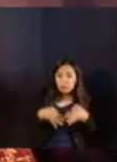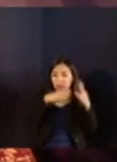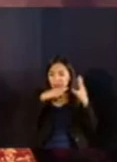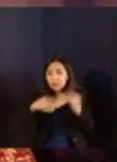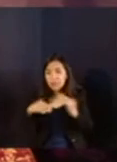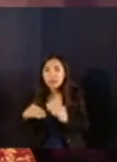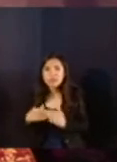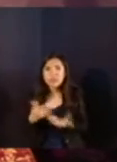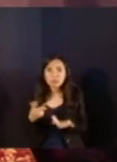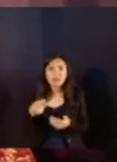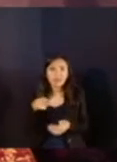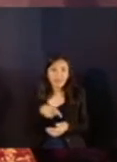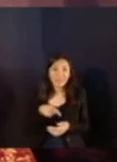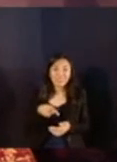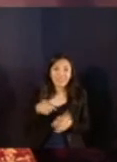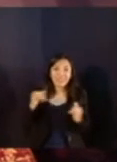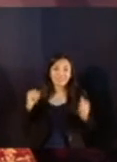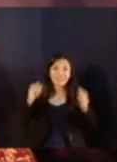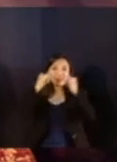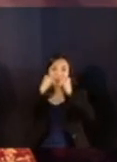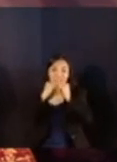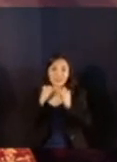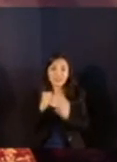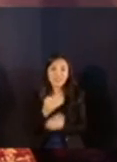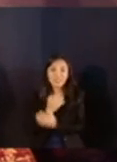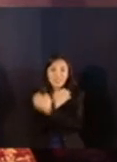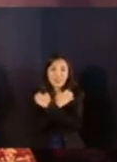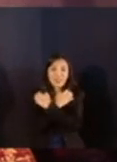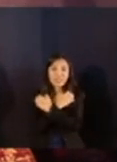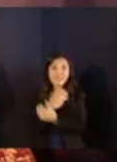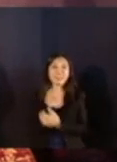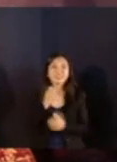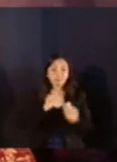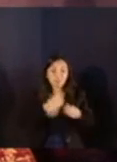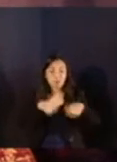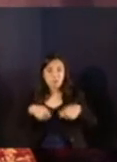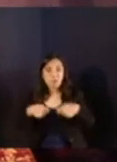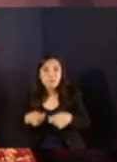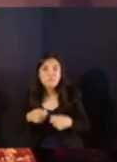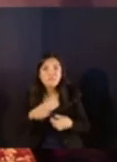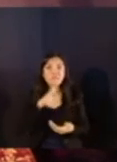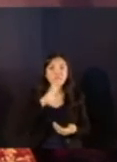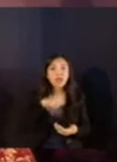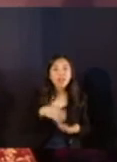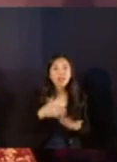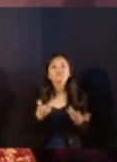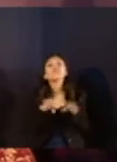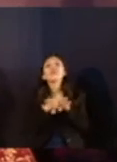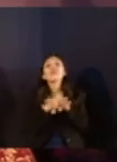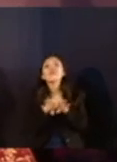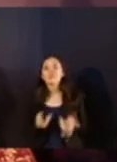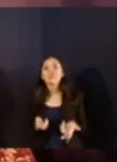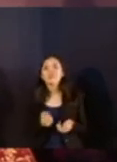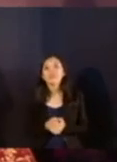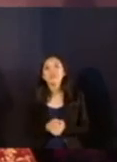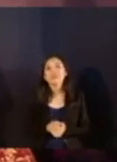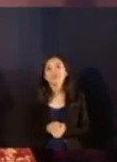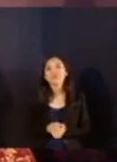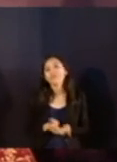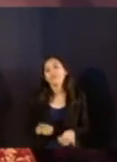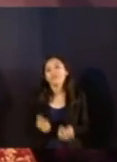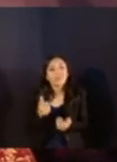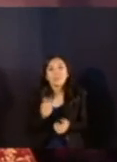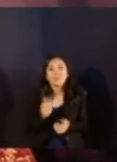produciendo como instituciones académicas, entonces esas poblaciones se van a ver en una gran